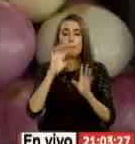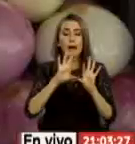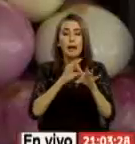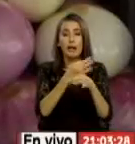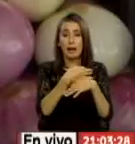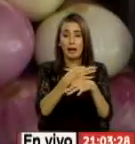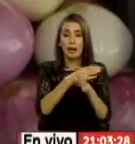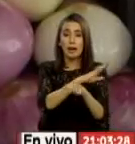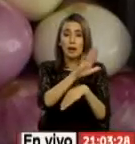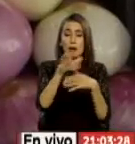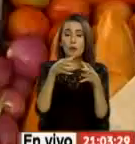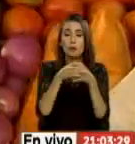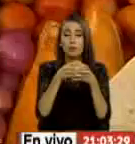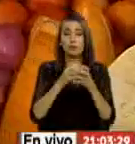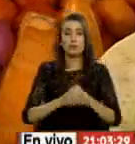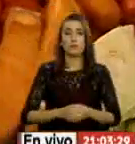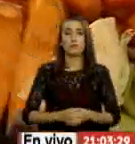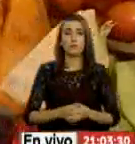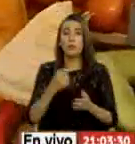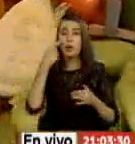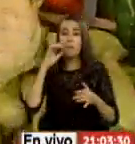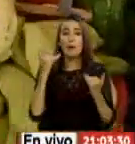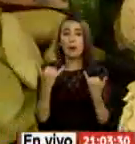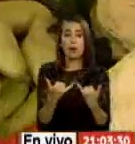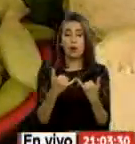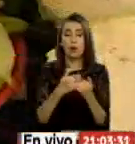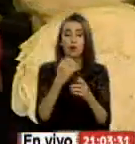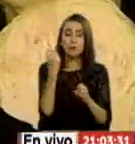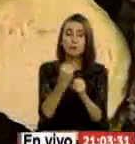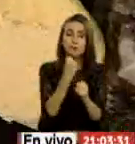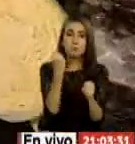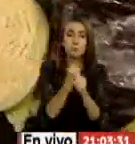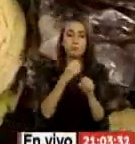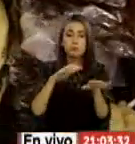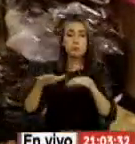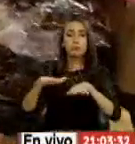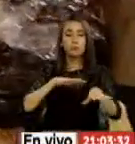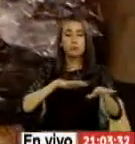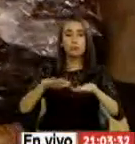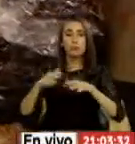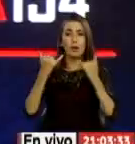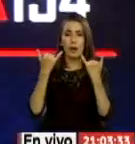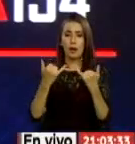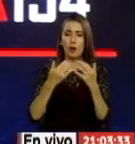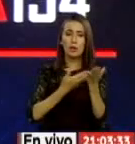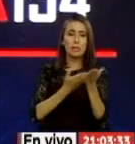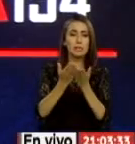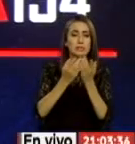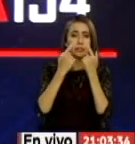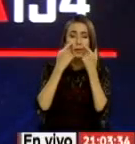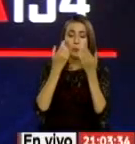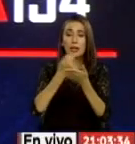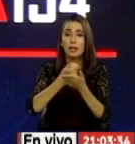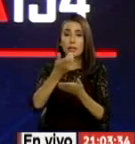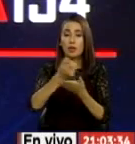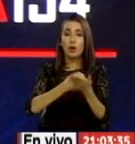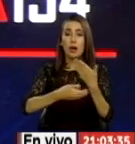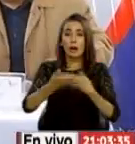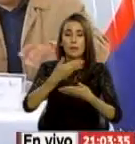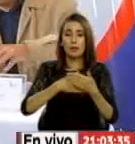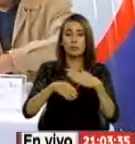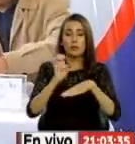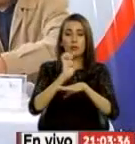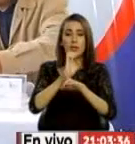e industria ecuatorianas, para lo que seguirán ejecutando acciones en coordinación con el Servicio Nacional de Aduana.